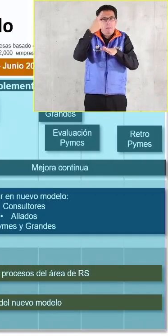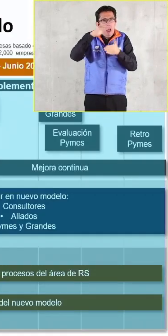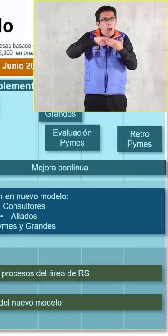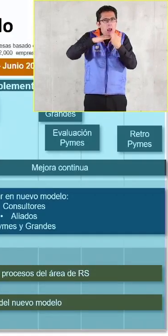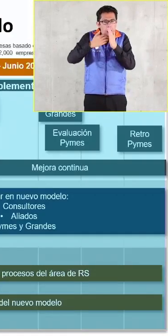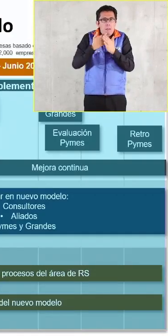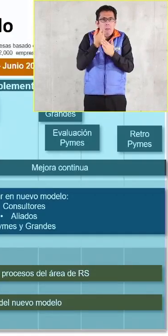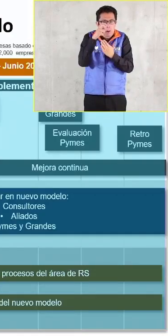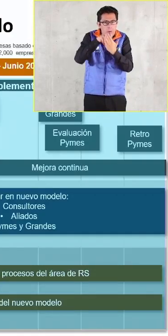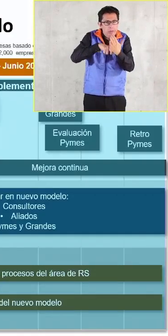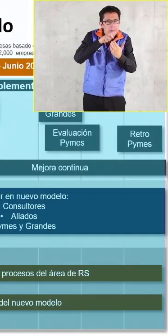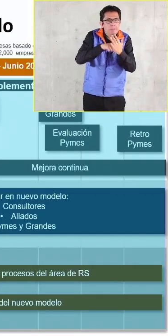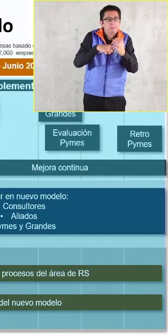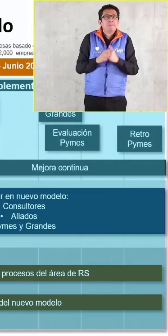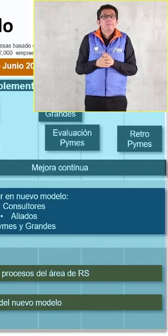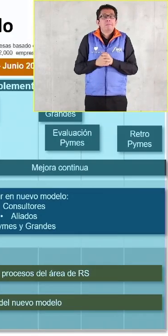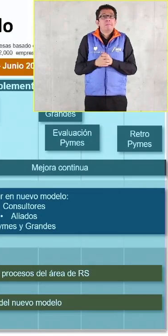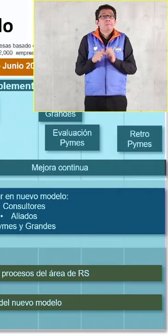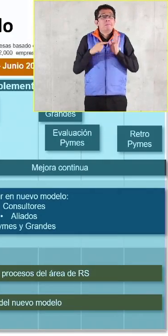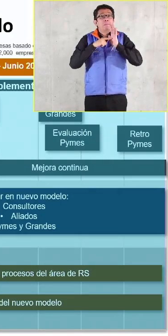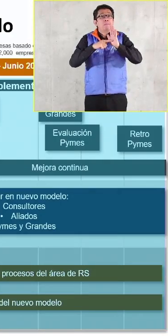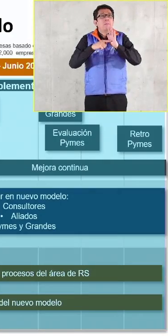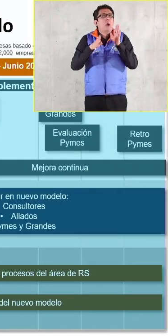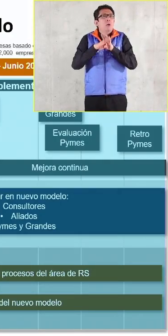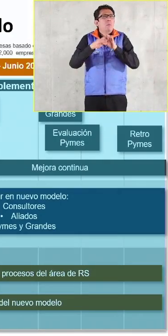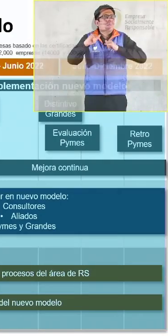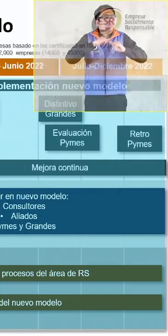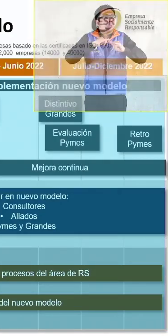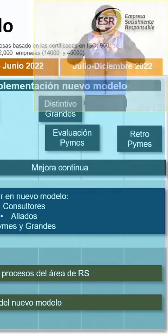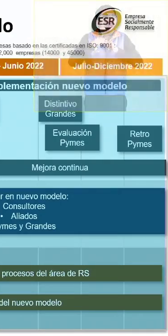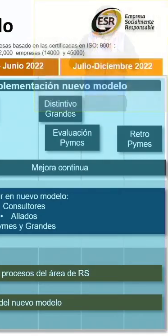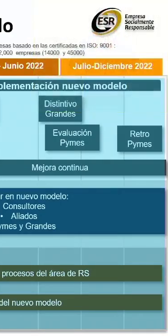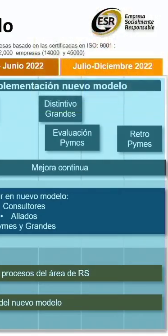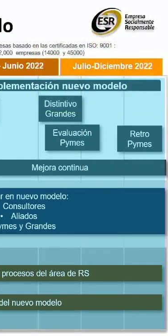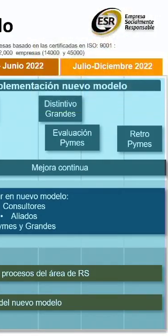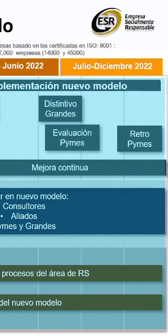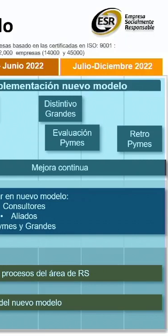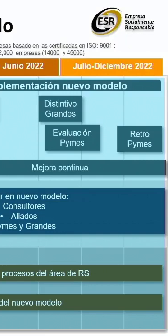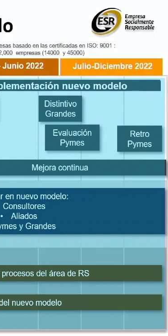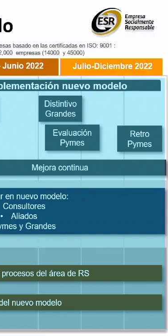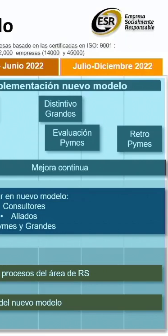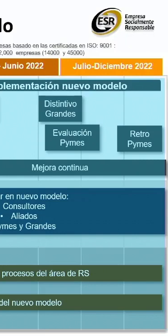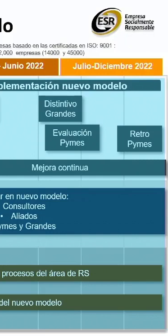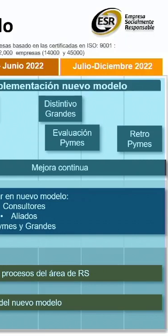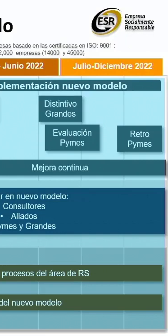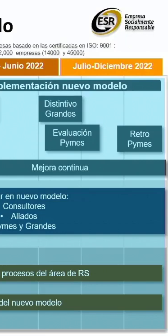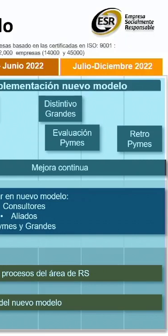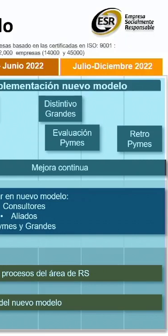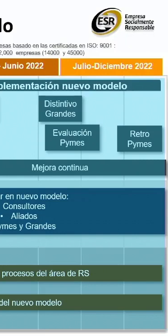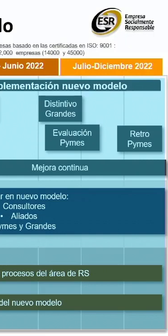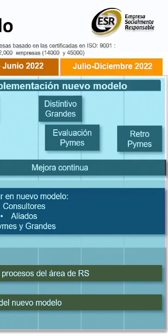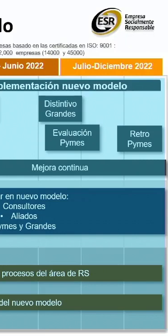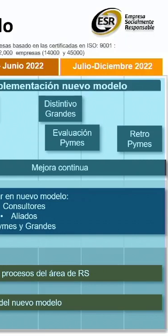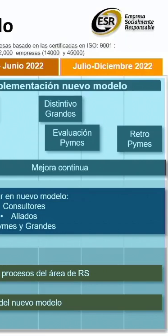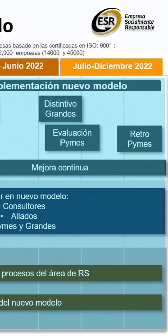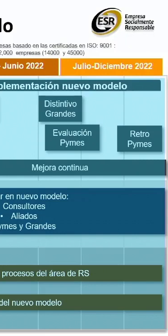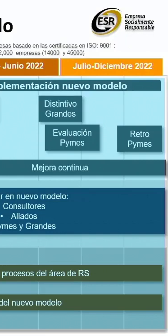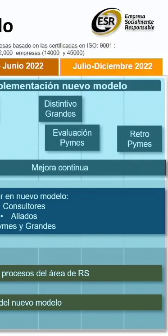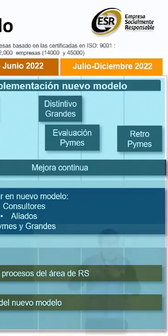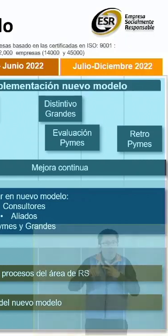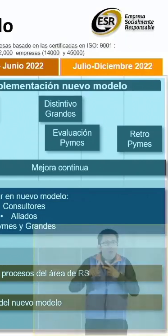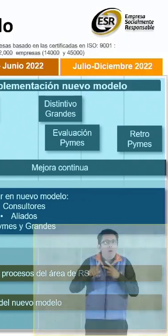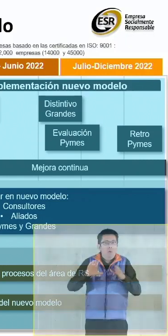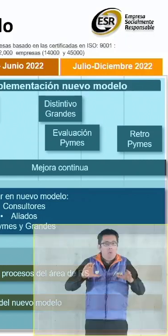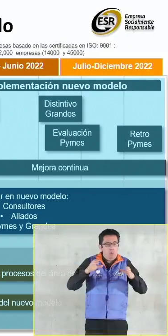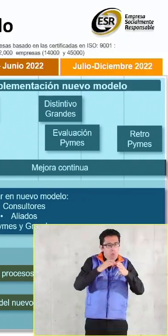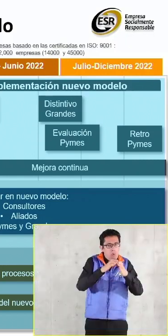estrategias. Aquí está el mapa de ruta, cómo vamos hoy en día. Como ustedes pueden ver, en octubre y noviembre empezamos con los focus